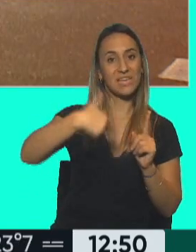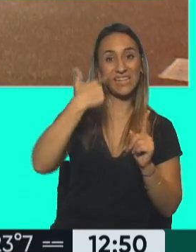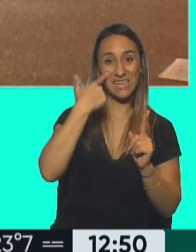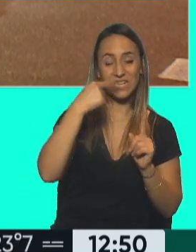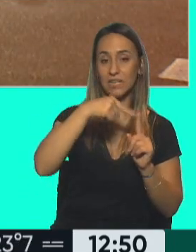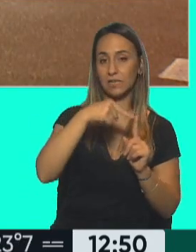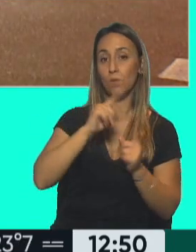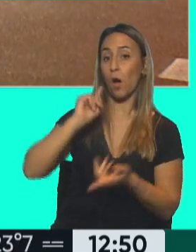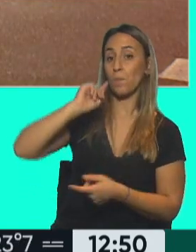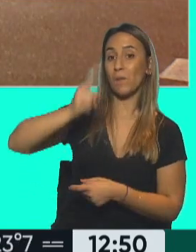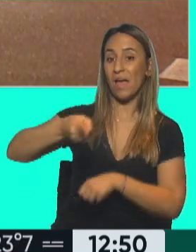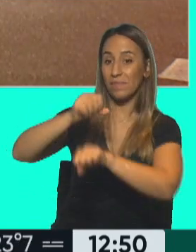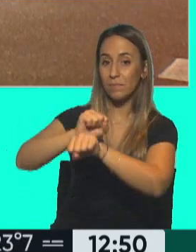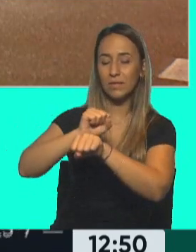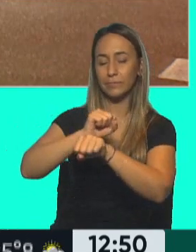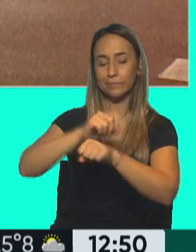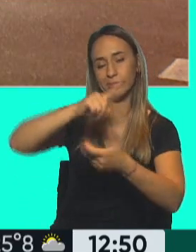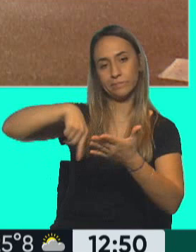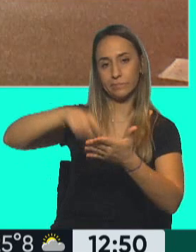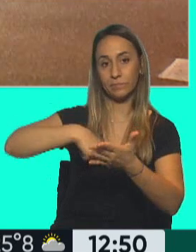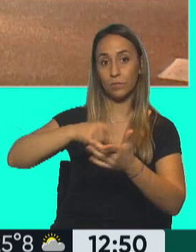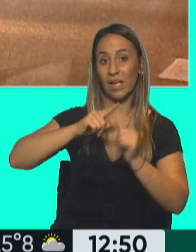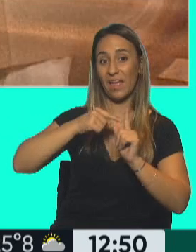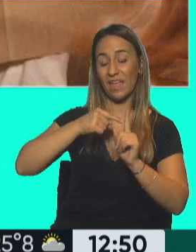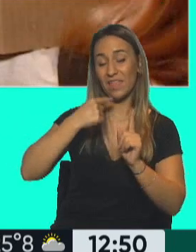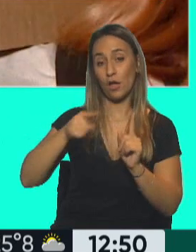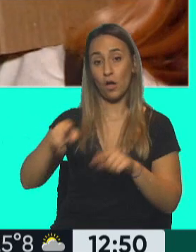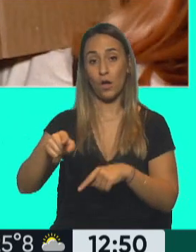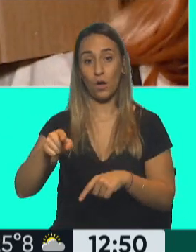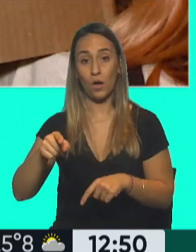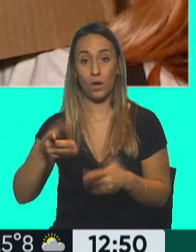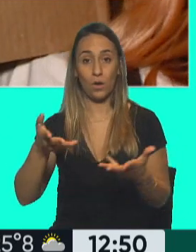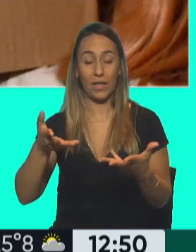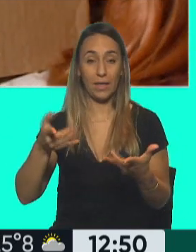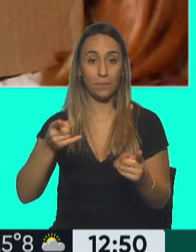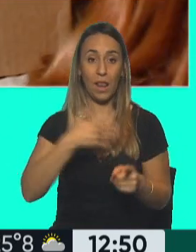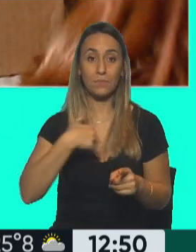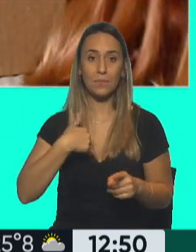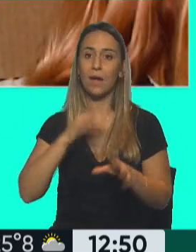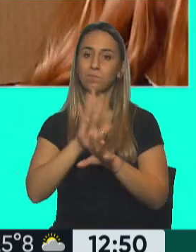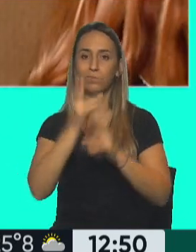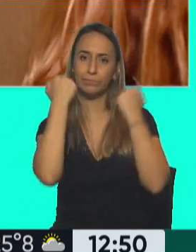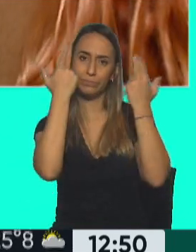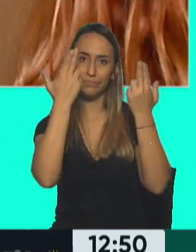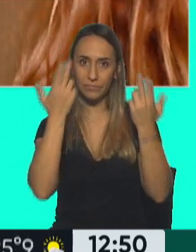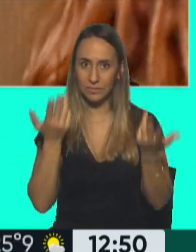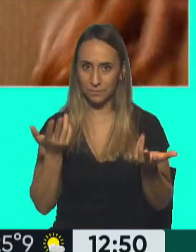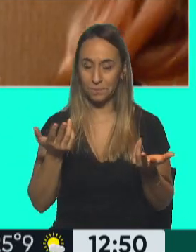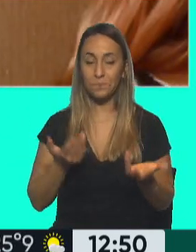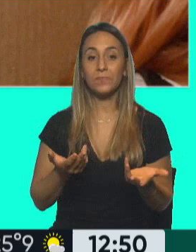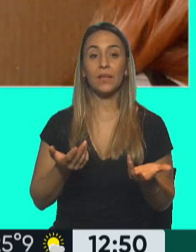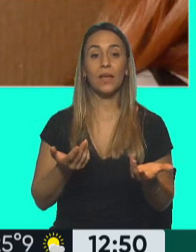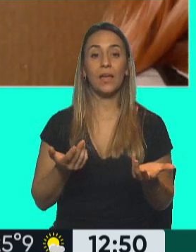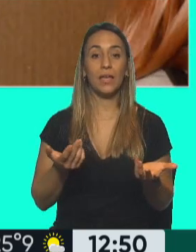retrotrajera la orden de detención y de rebeldía, incluso, que pesa sobre la mamá de Arcoiris.